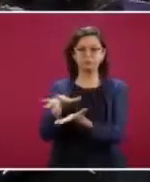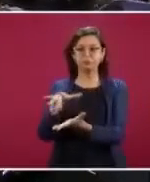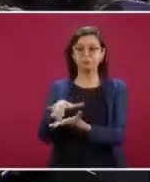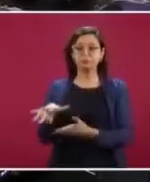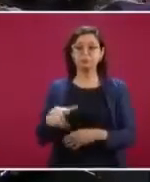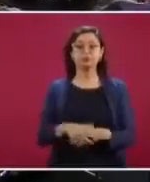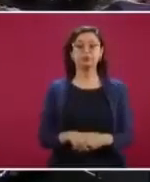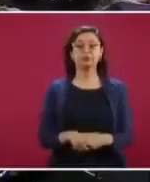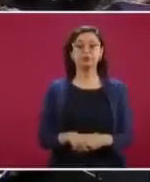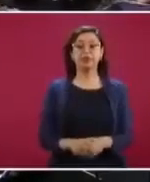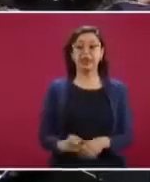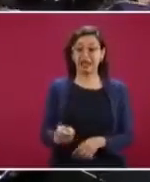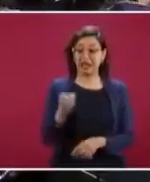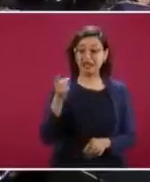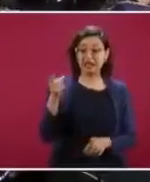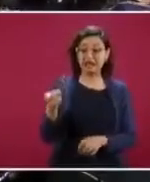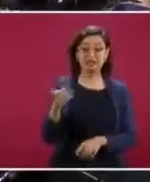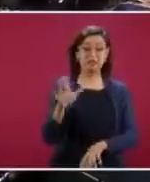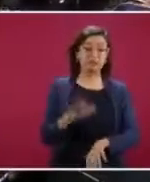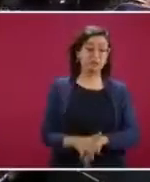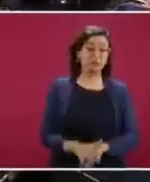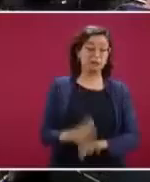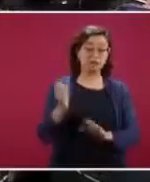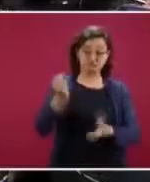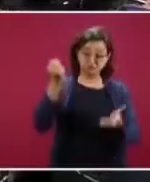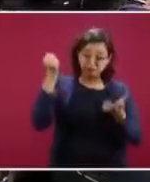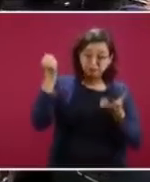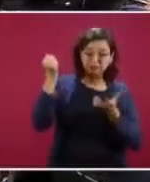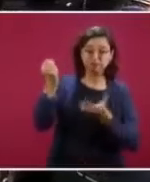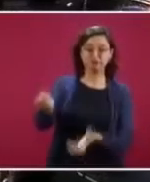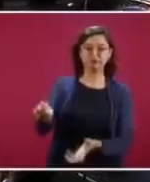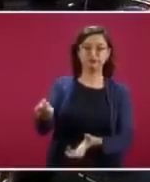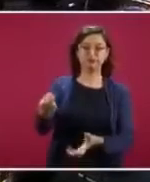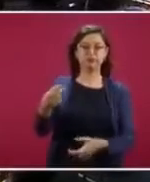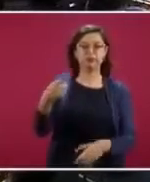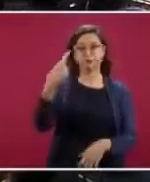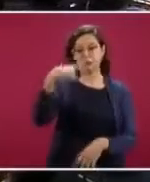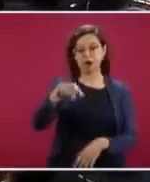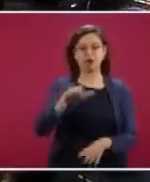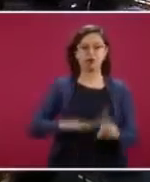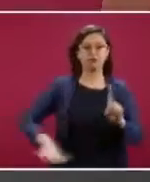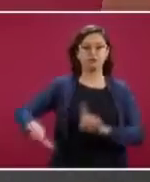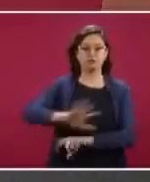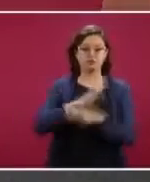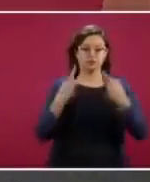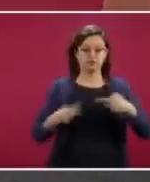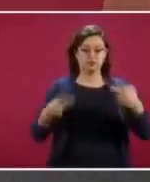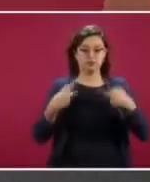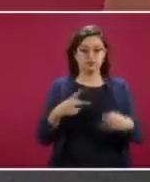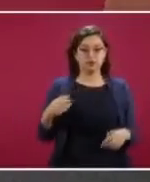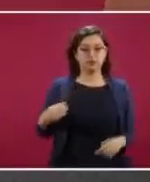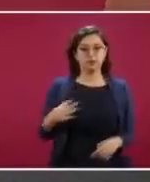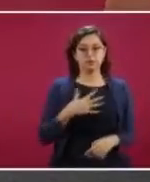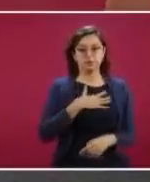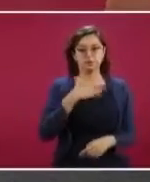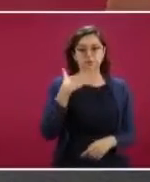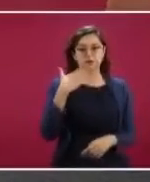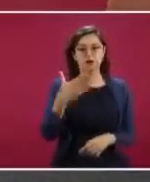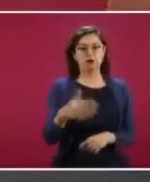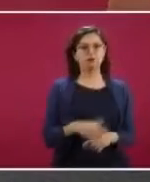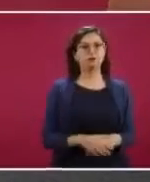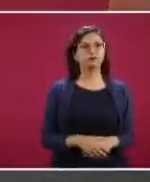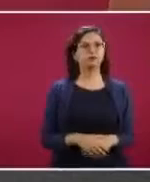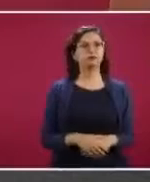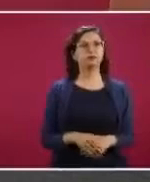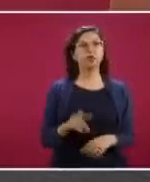Es de los estados con más inversión para el bienestar. Voy a estar en Puebla